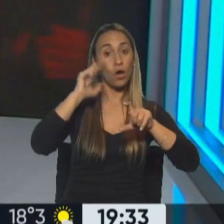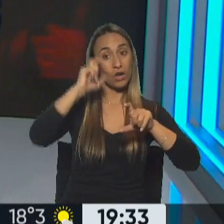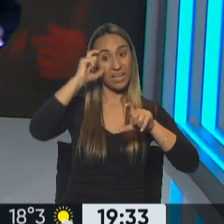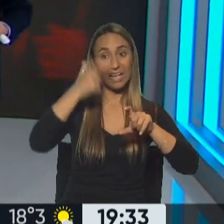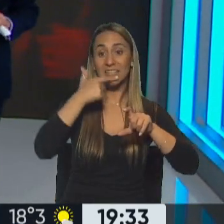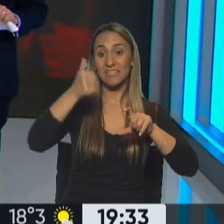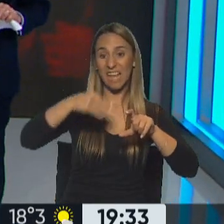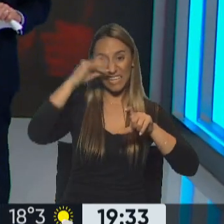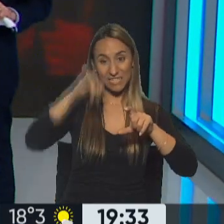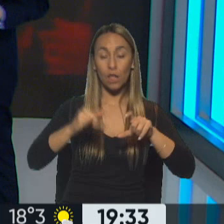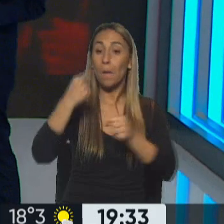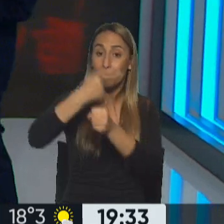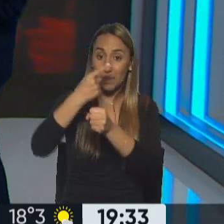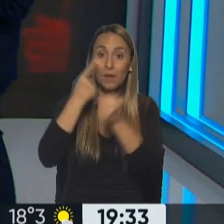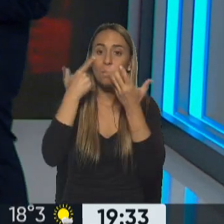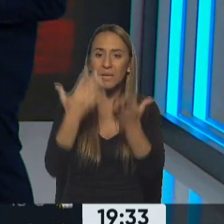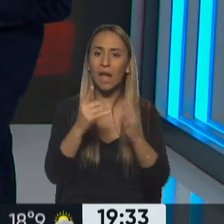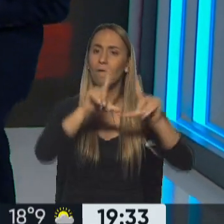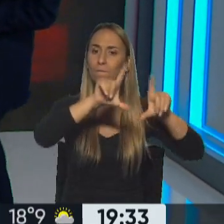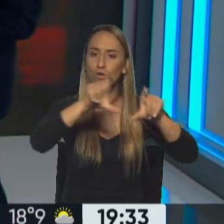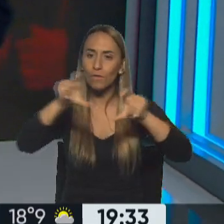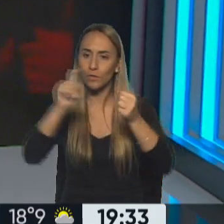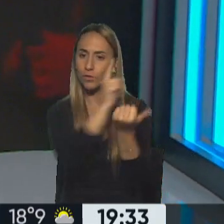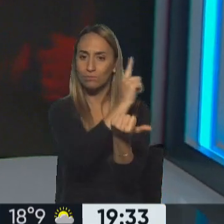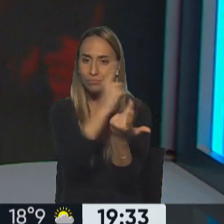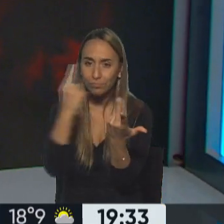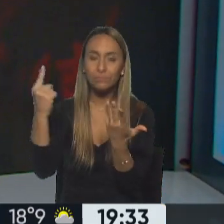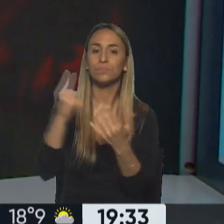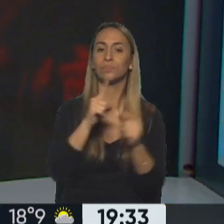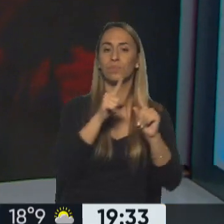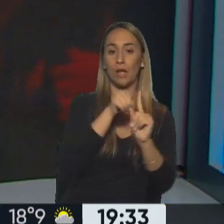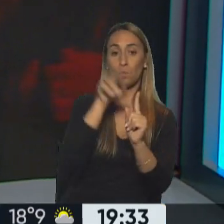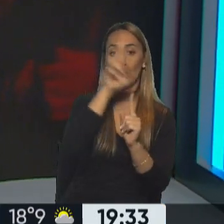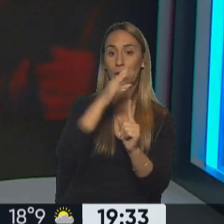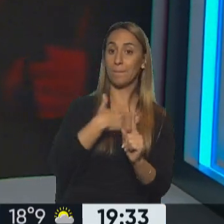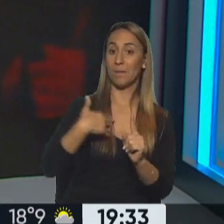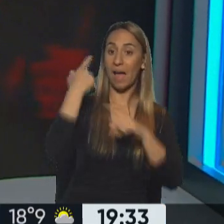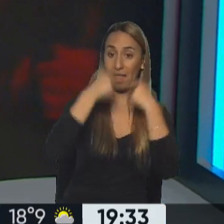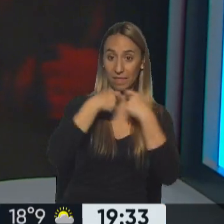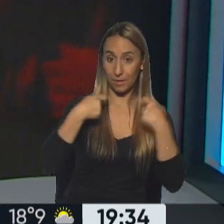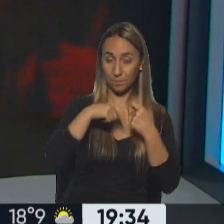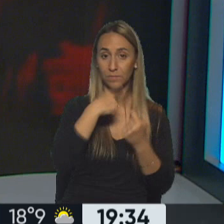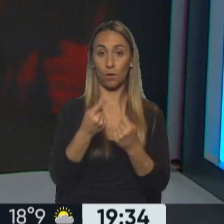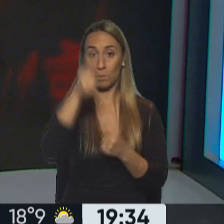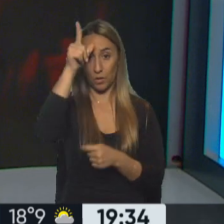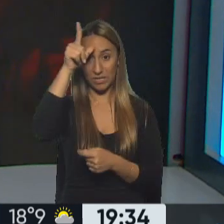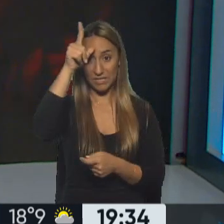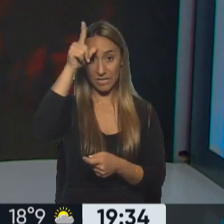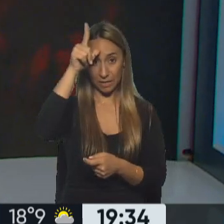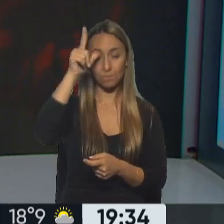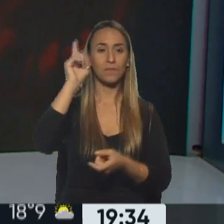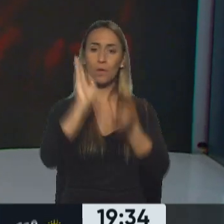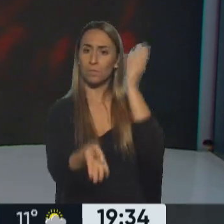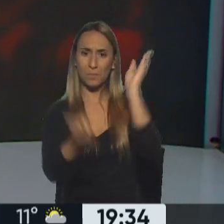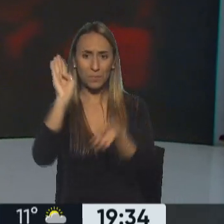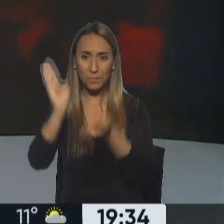voy a recorrer las fotos y después te voy a explicar una madre de Plaza de Mayo un policía la